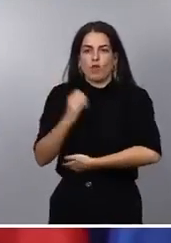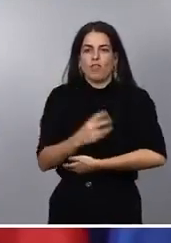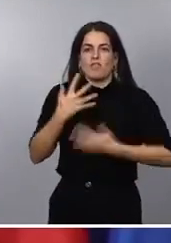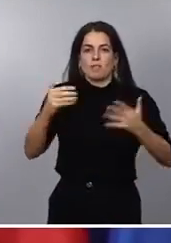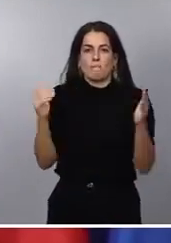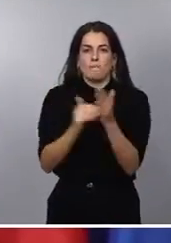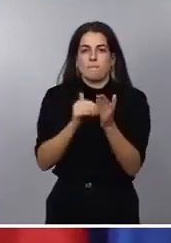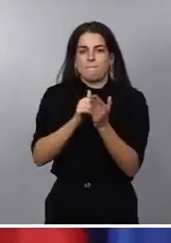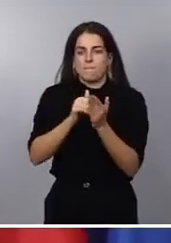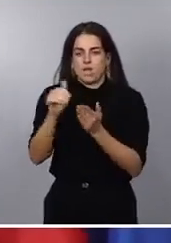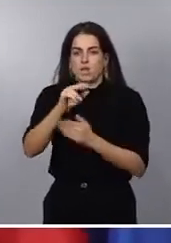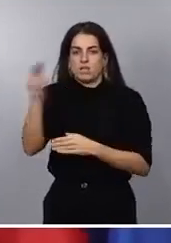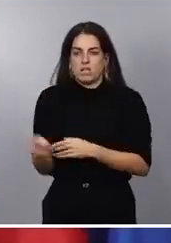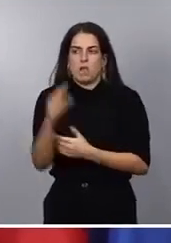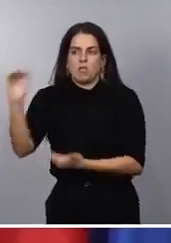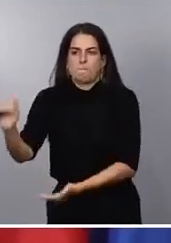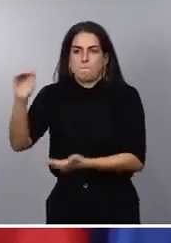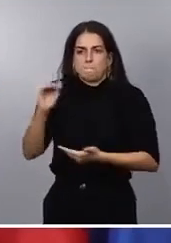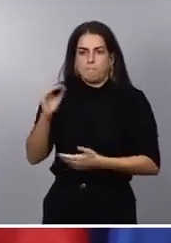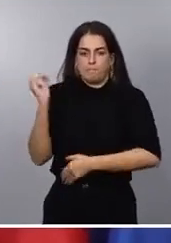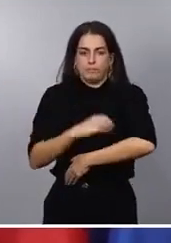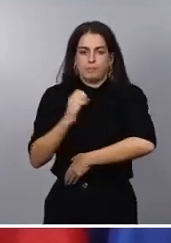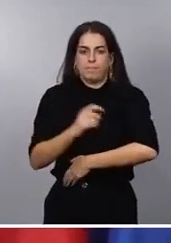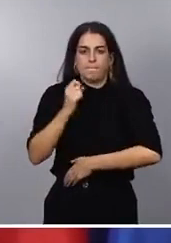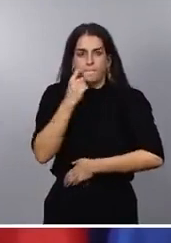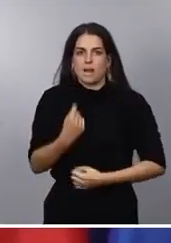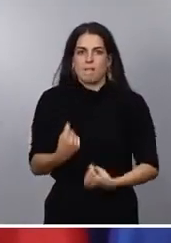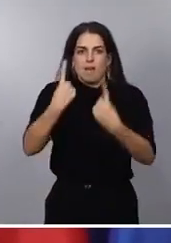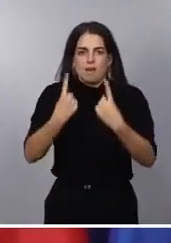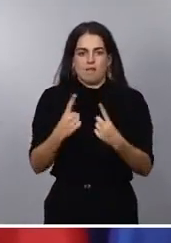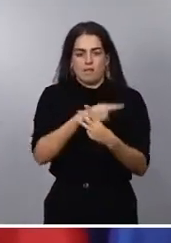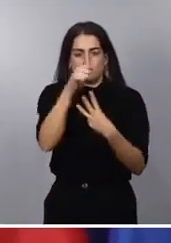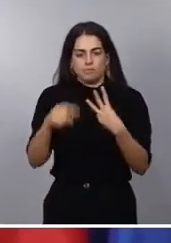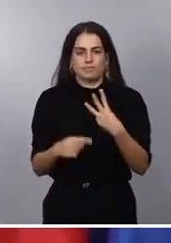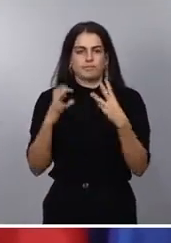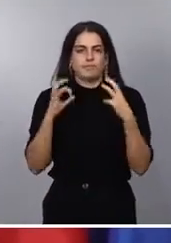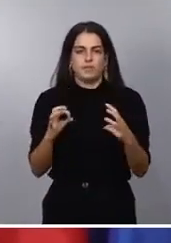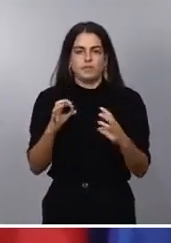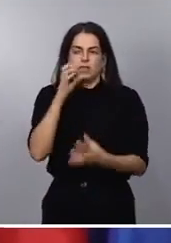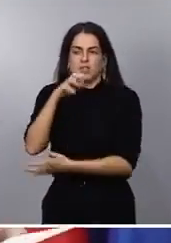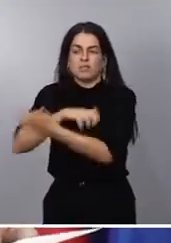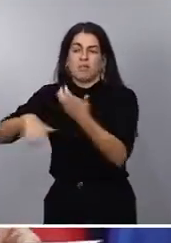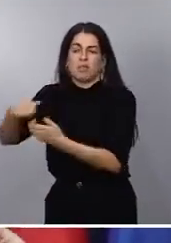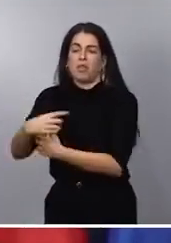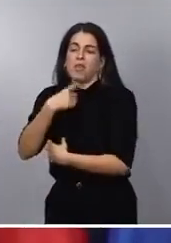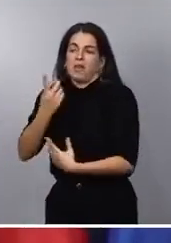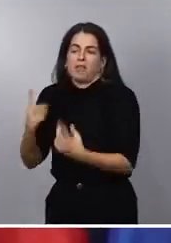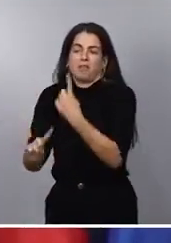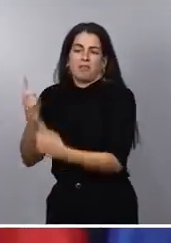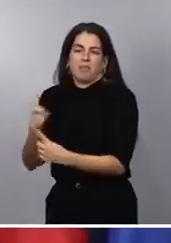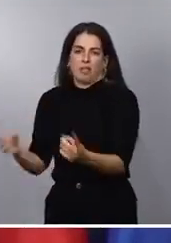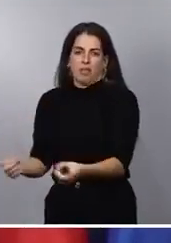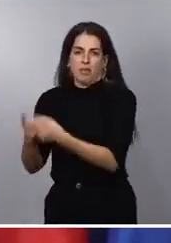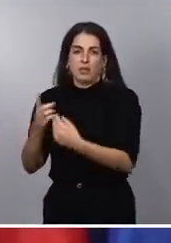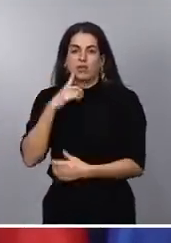de euros. Esta é a recuperación hechos frente a ruido. E, así, cada semana vamos trayendo á